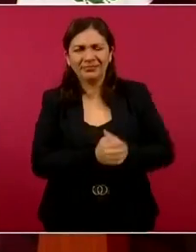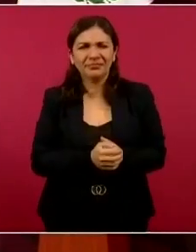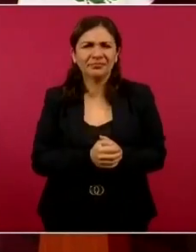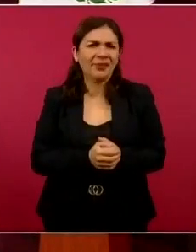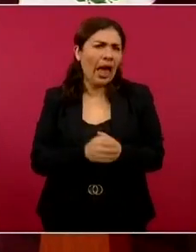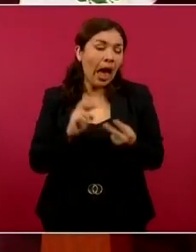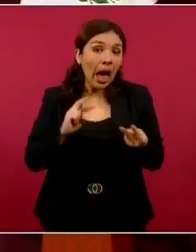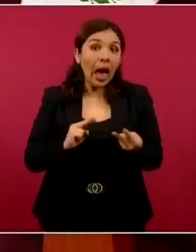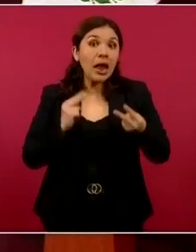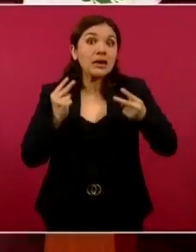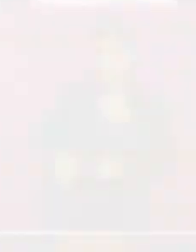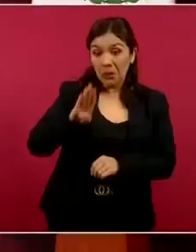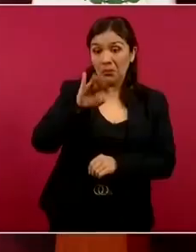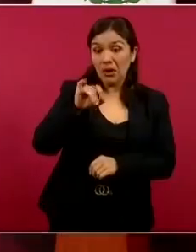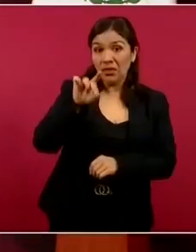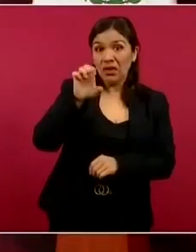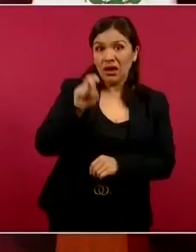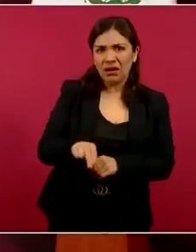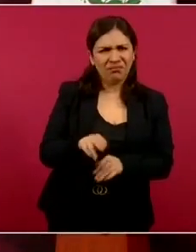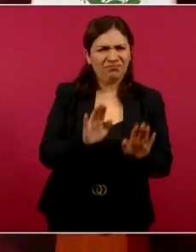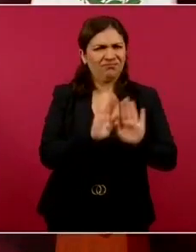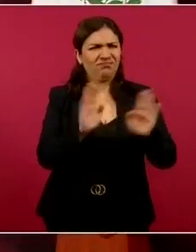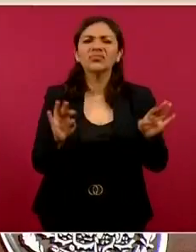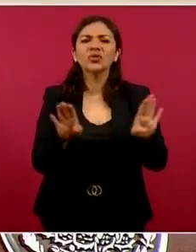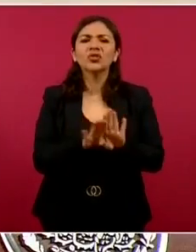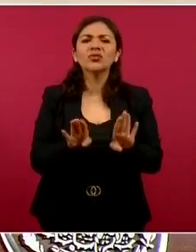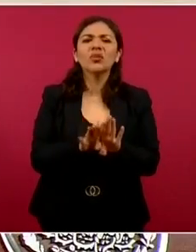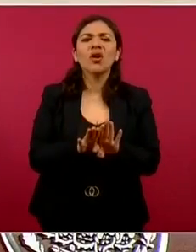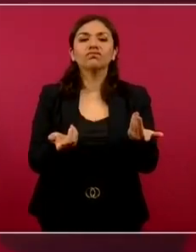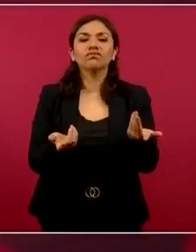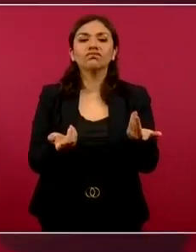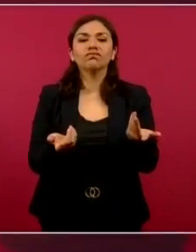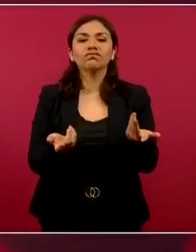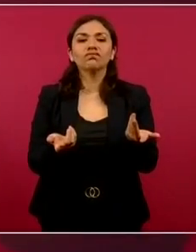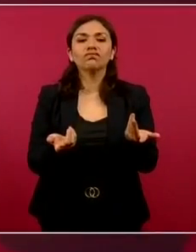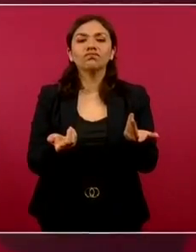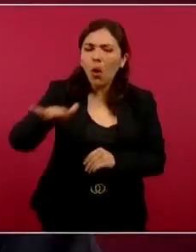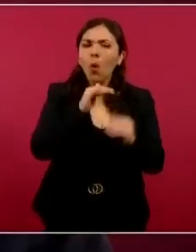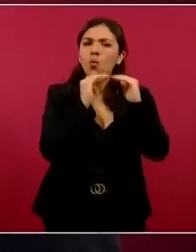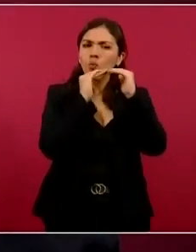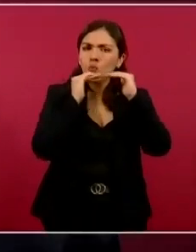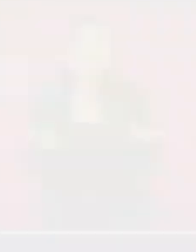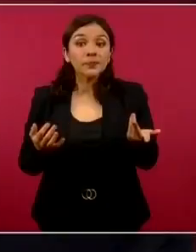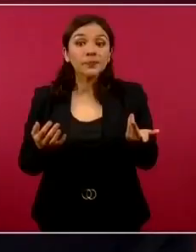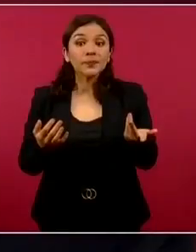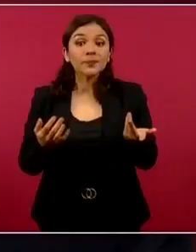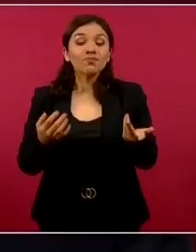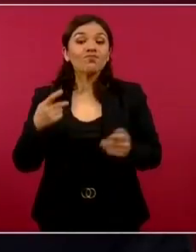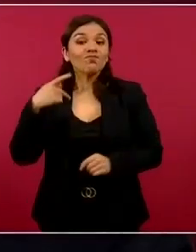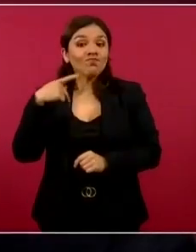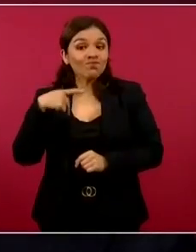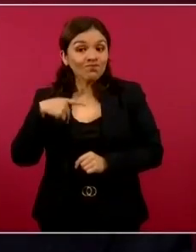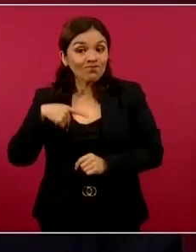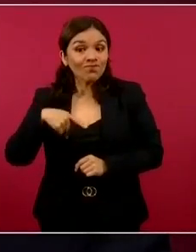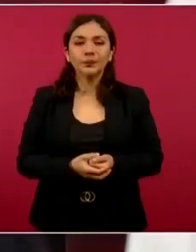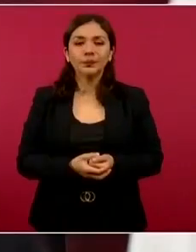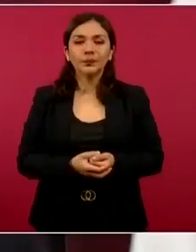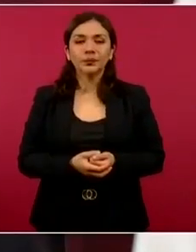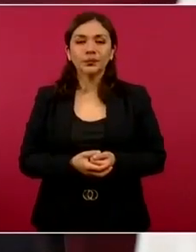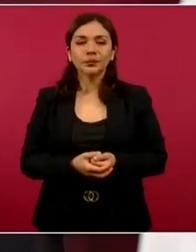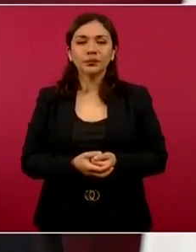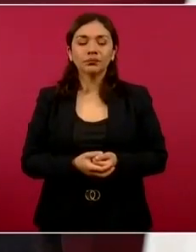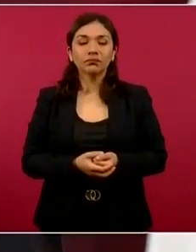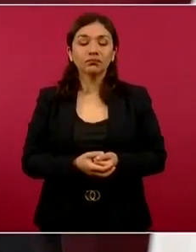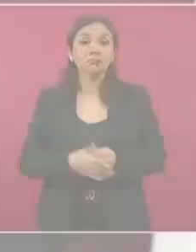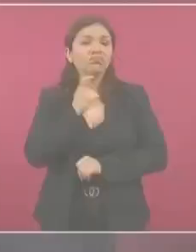contrario a lo que piensa el presidente Biden, que siempre habla de igualdad. Pero, como dice la canción,